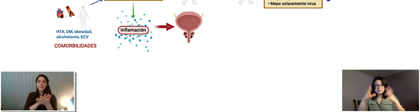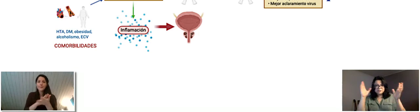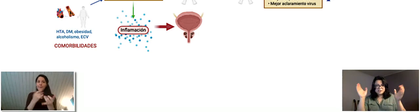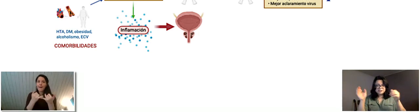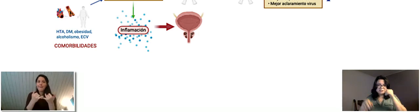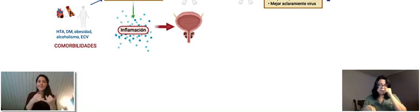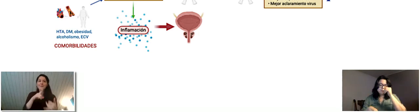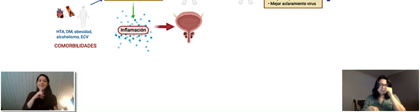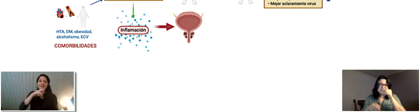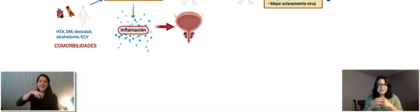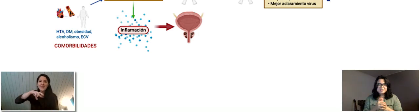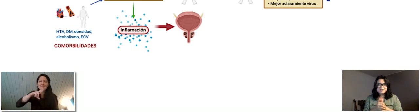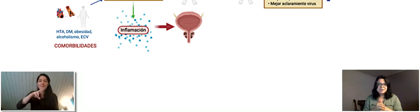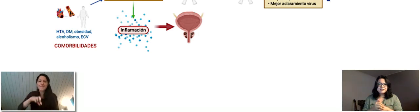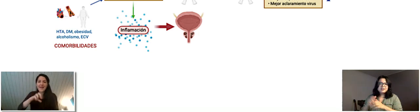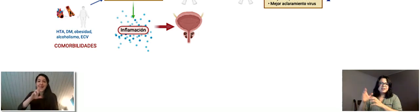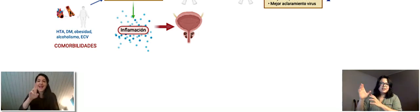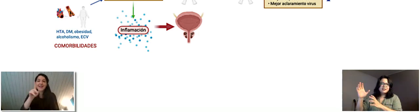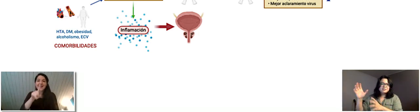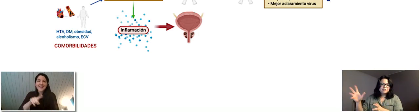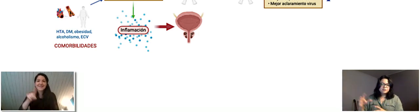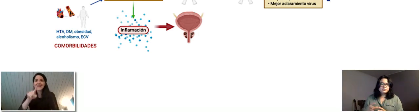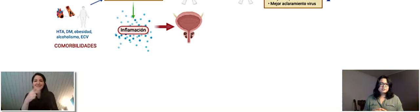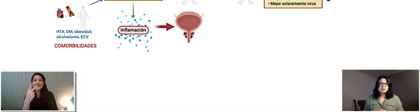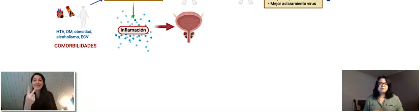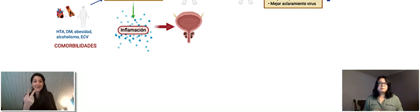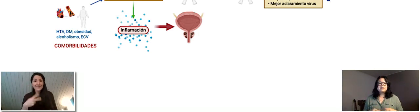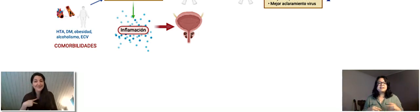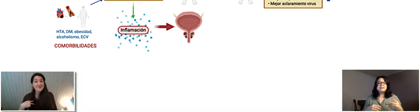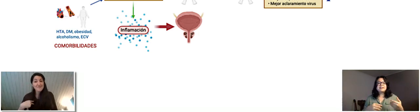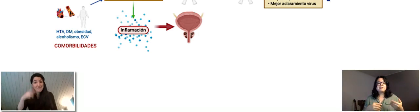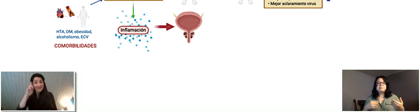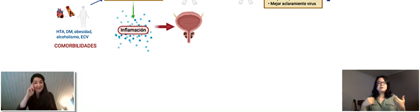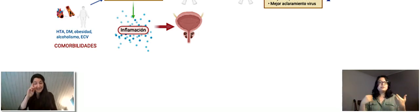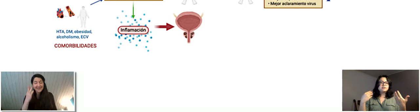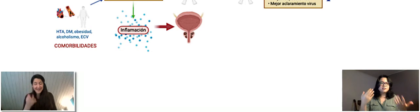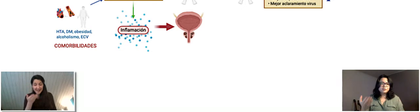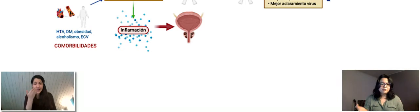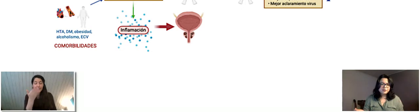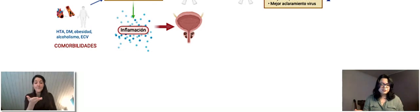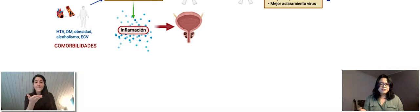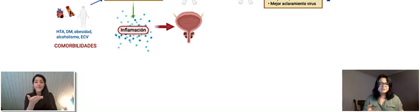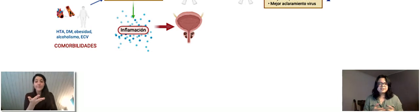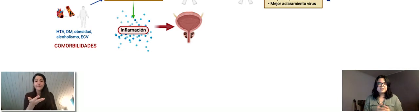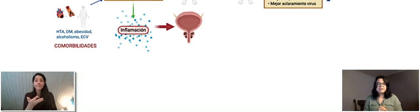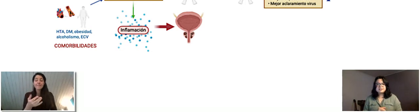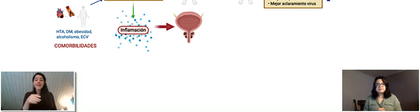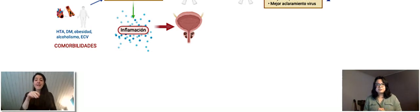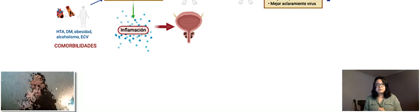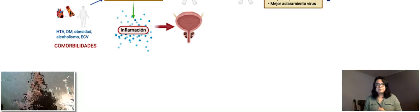TMP-RSS2, que no tiene ese nombre tan largo, y el AC2, que permiten que el virus entre con mayor